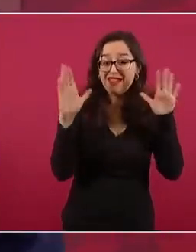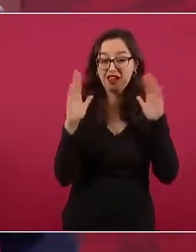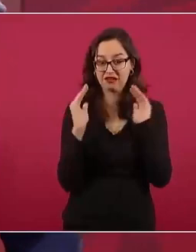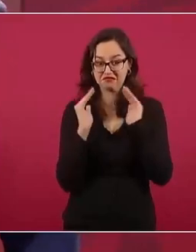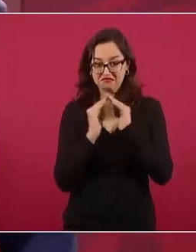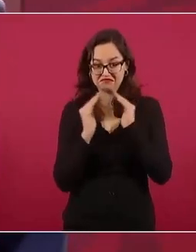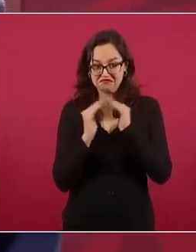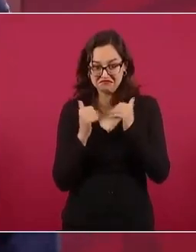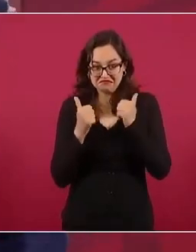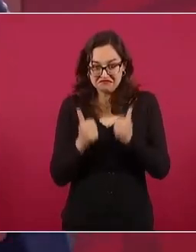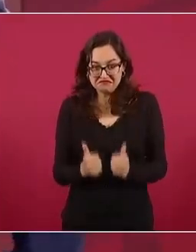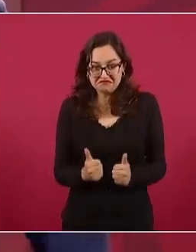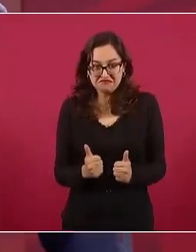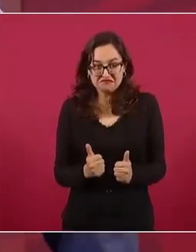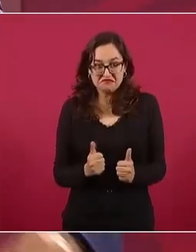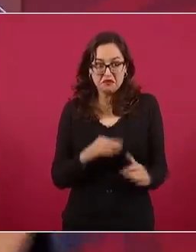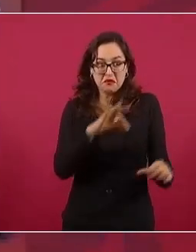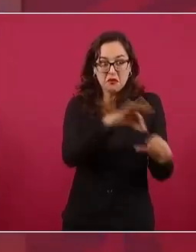no